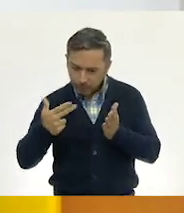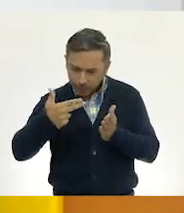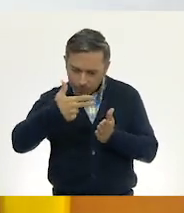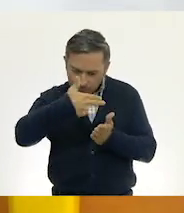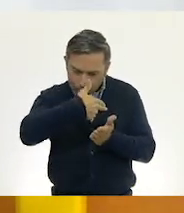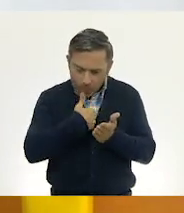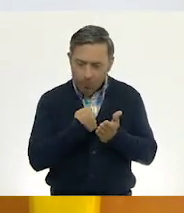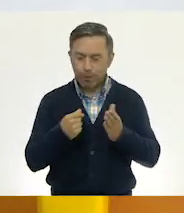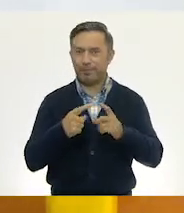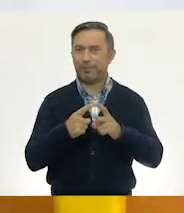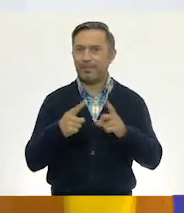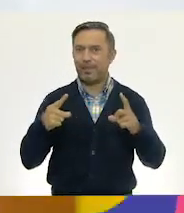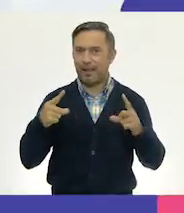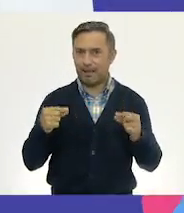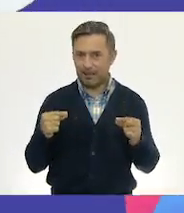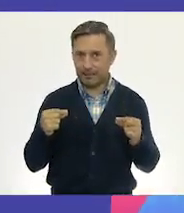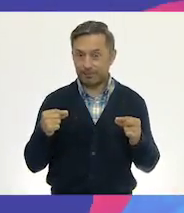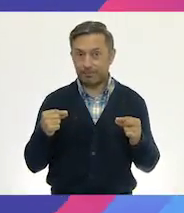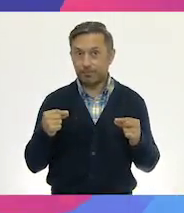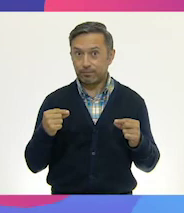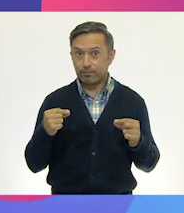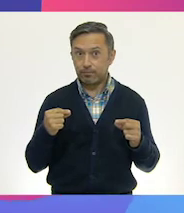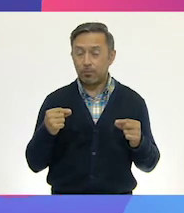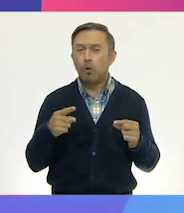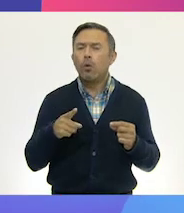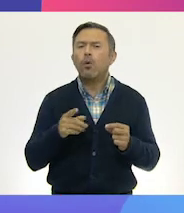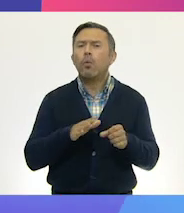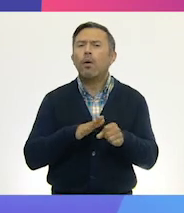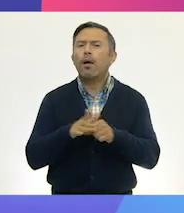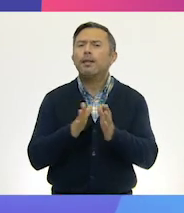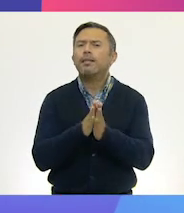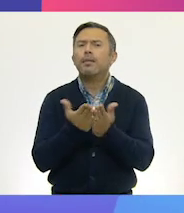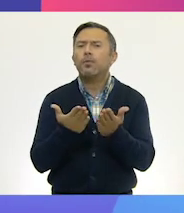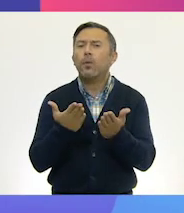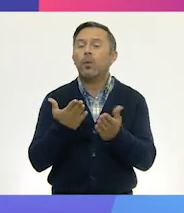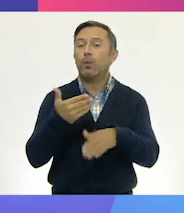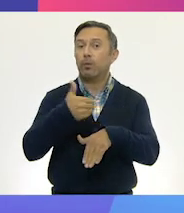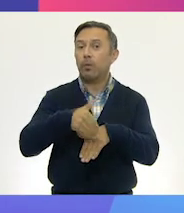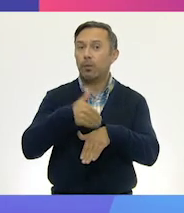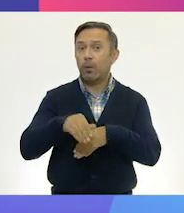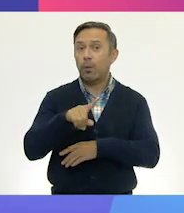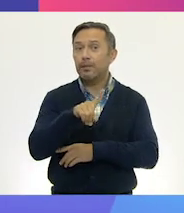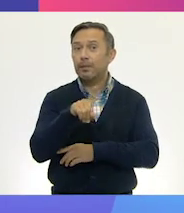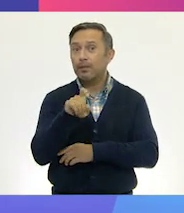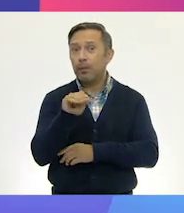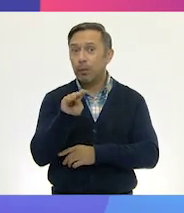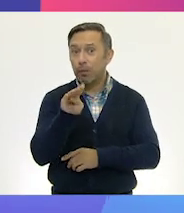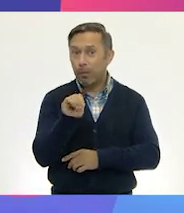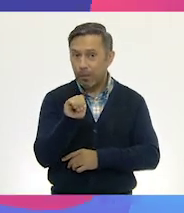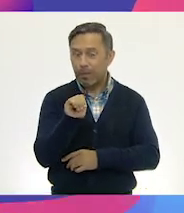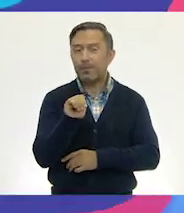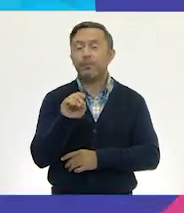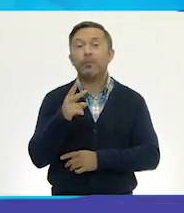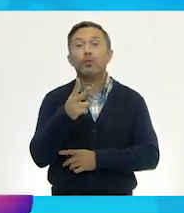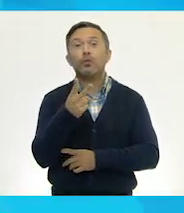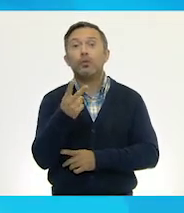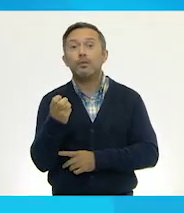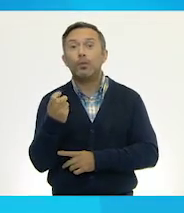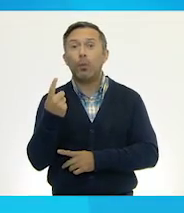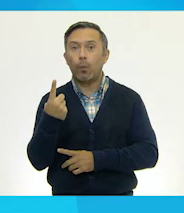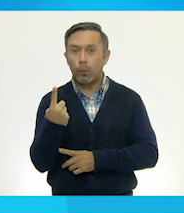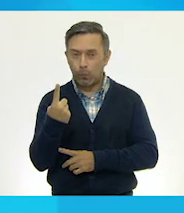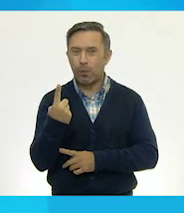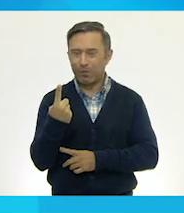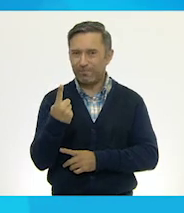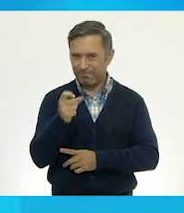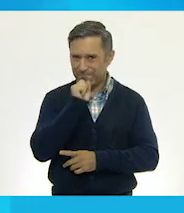tarjetas. Recuerda que estas las puedes encontrar en las páginas 199 y 201 de tu libro de